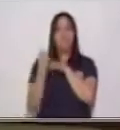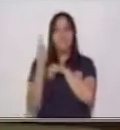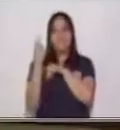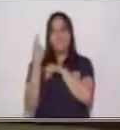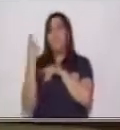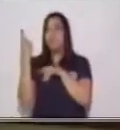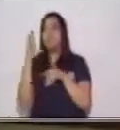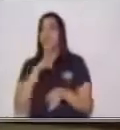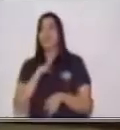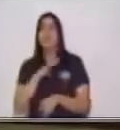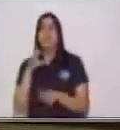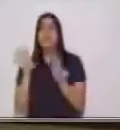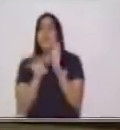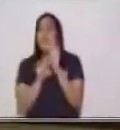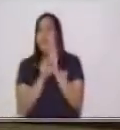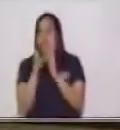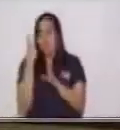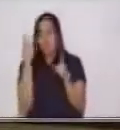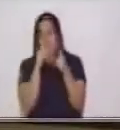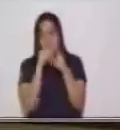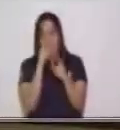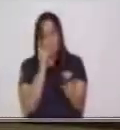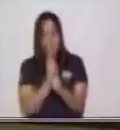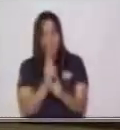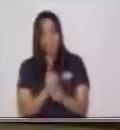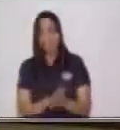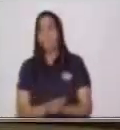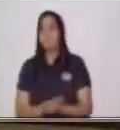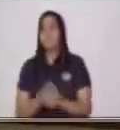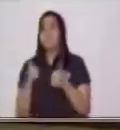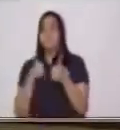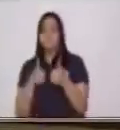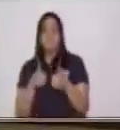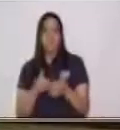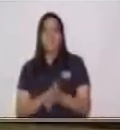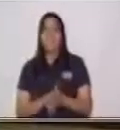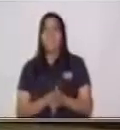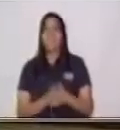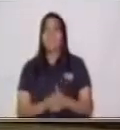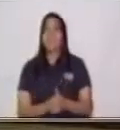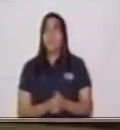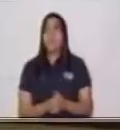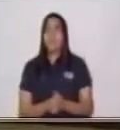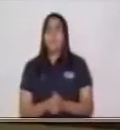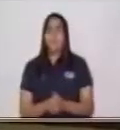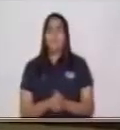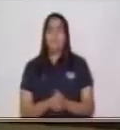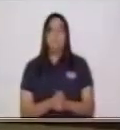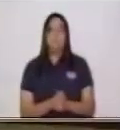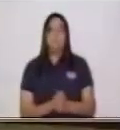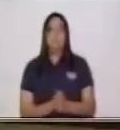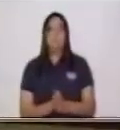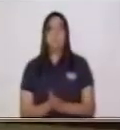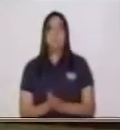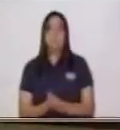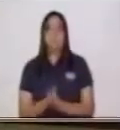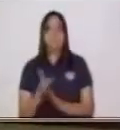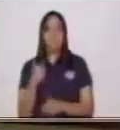tener un ejemplo de ellas. Muy bien, entonces